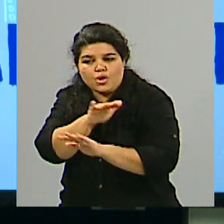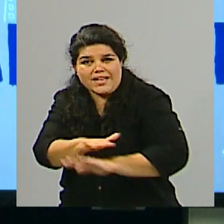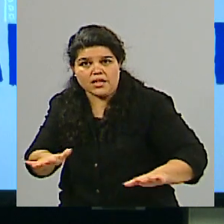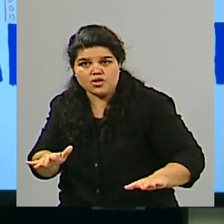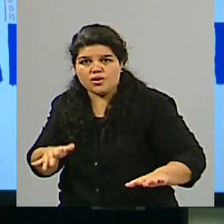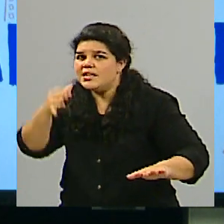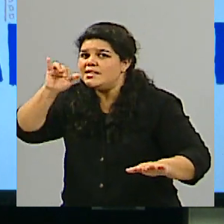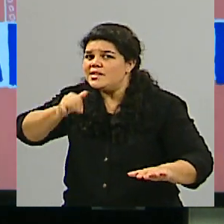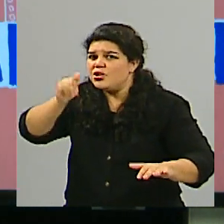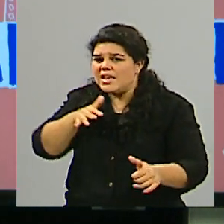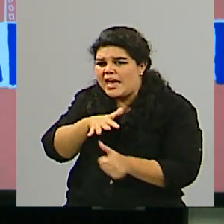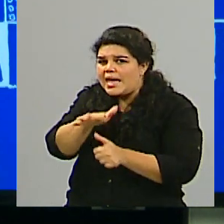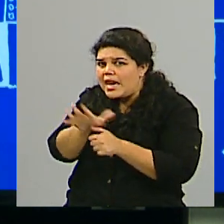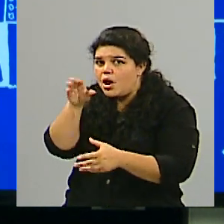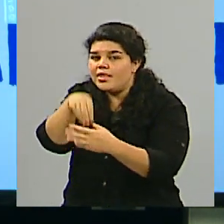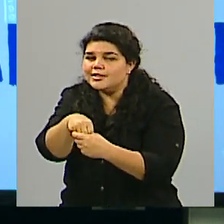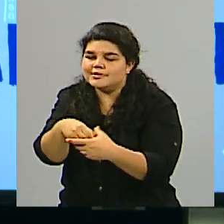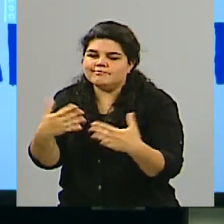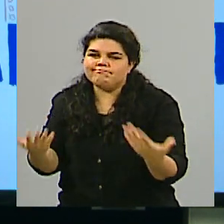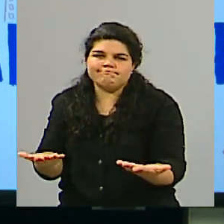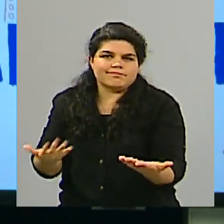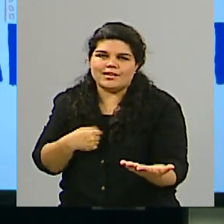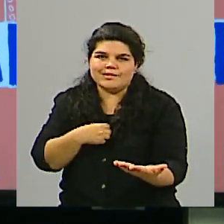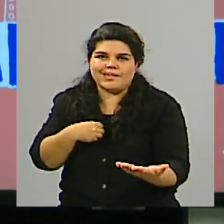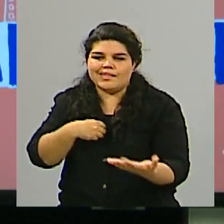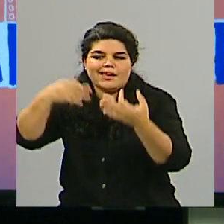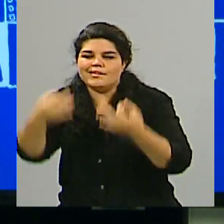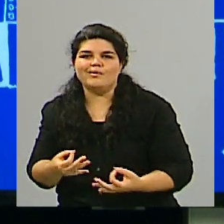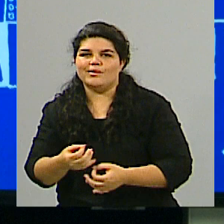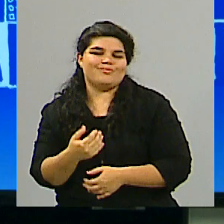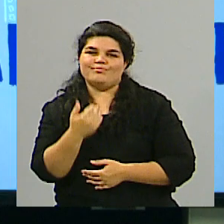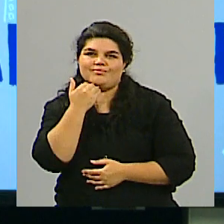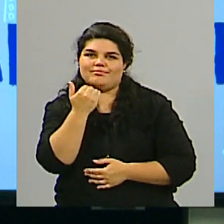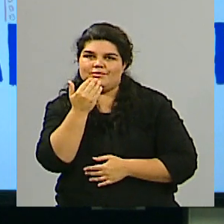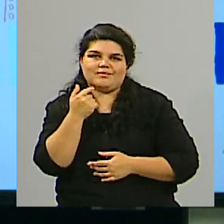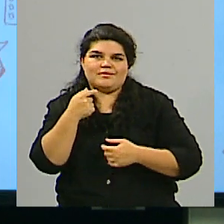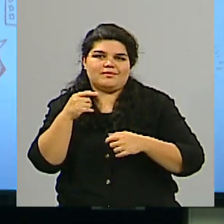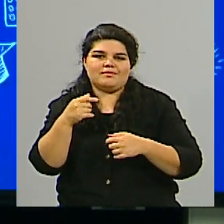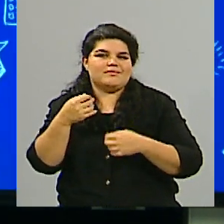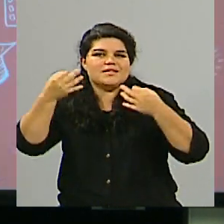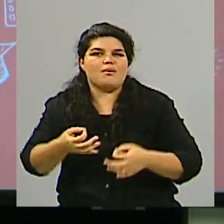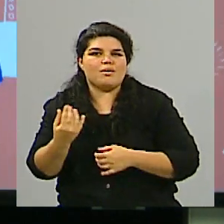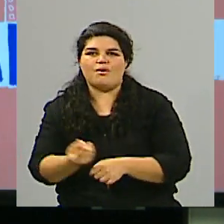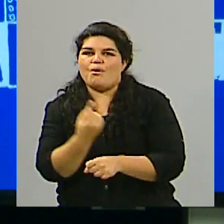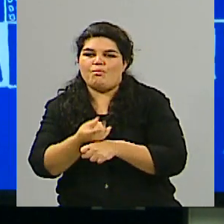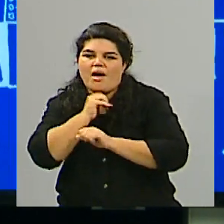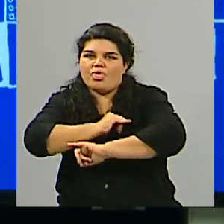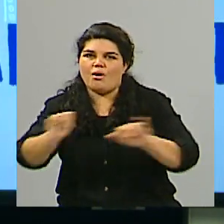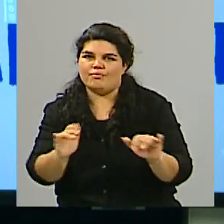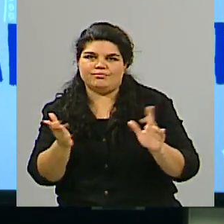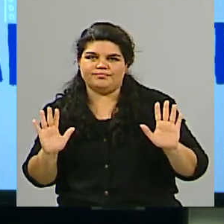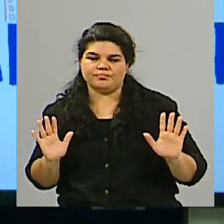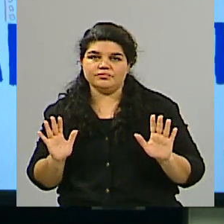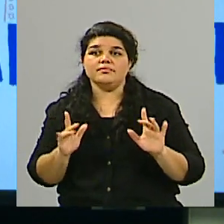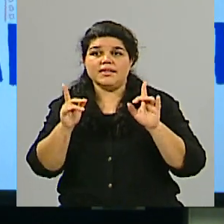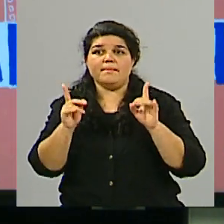se juzgue con perspectiva de género. Depende de una estrategia de litigio clara, concisa, como la que se ha realizado en este caso, que